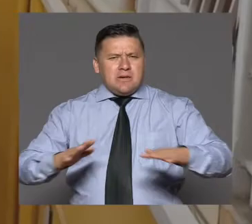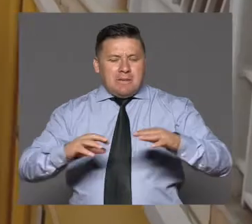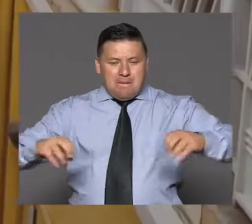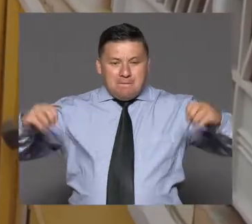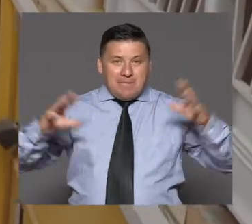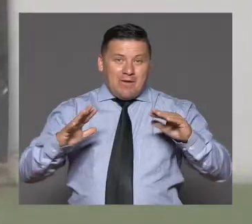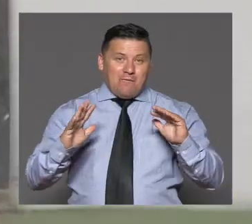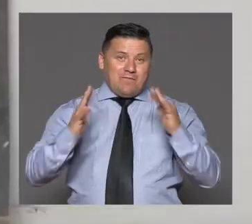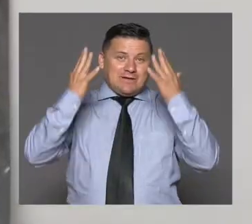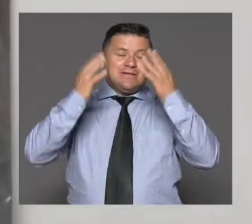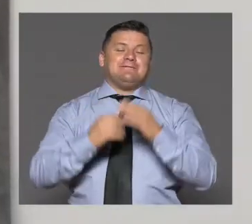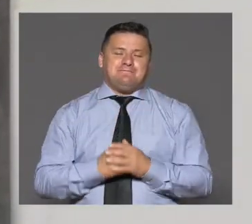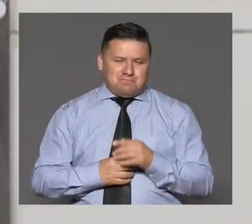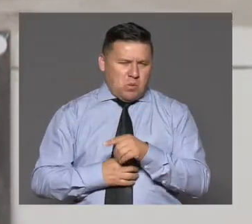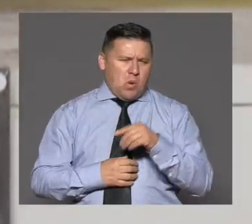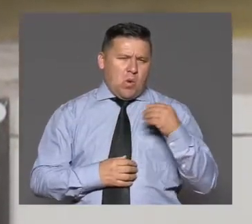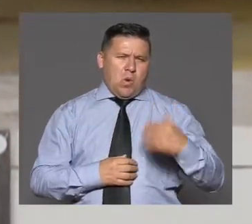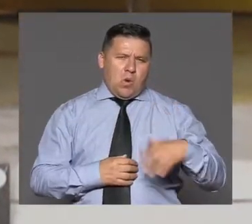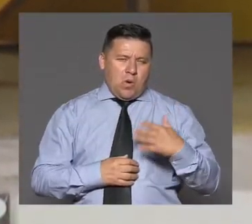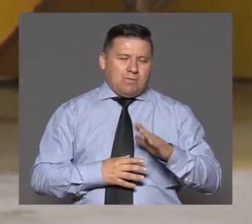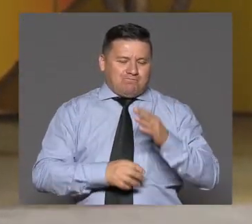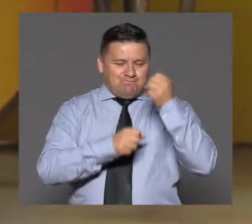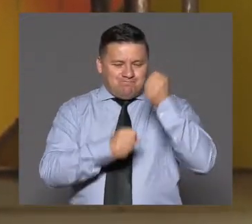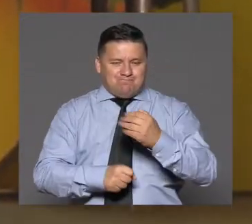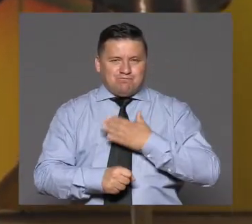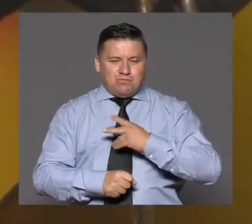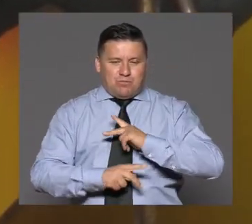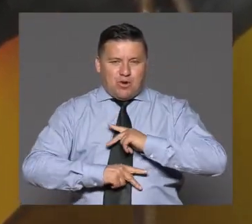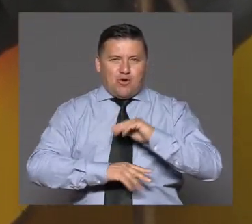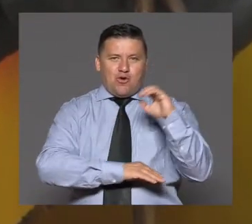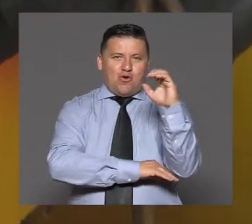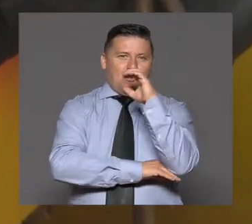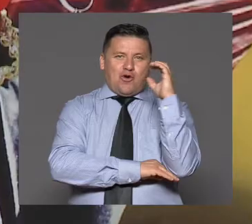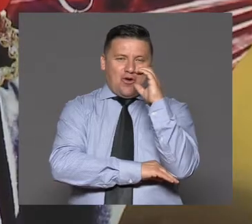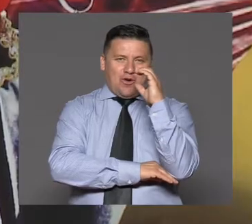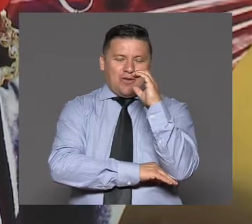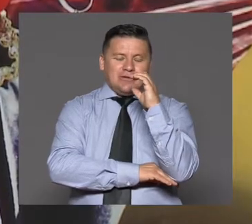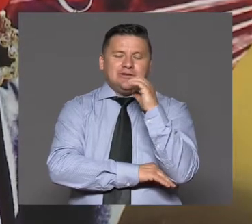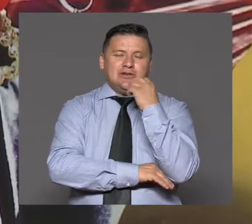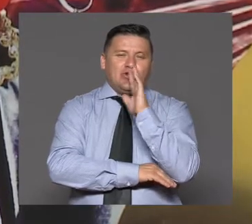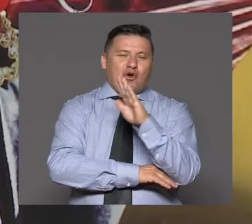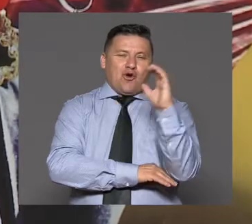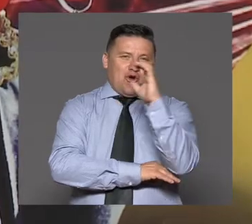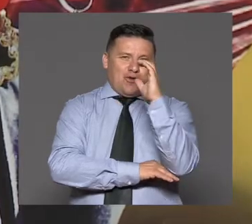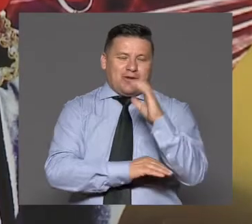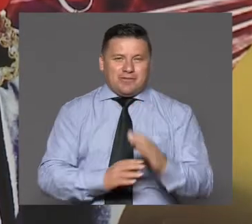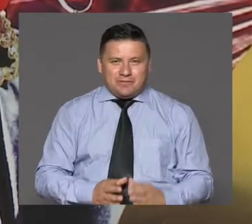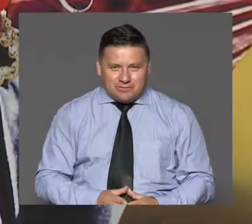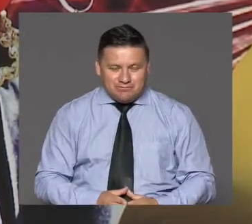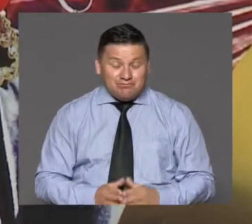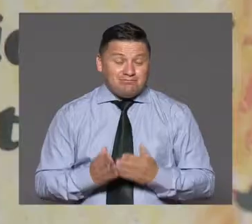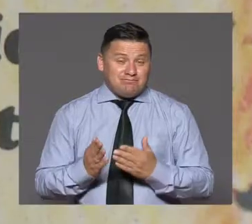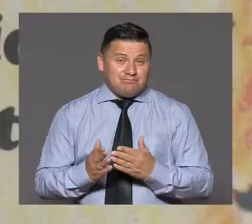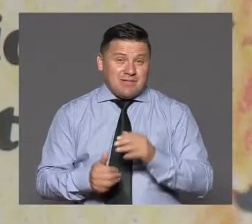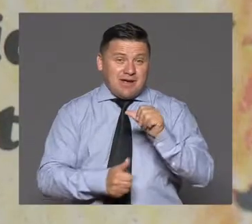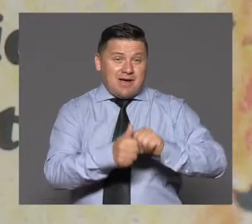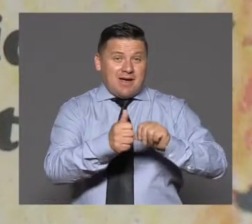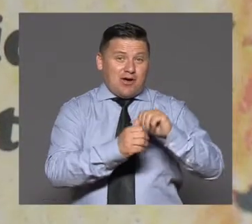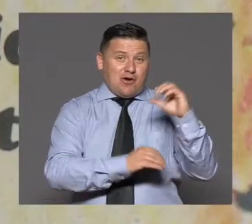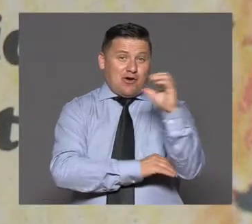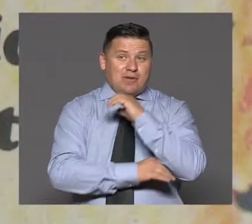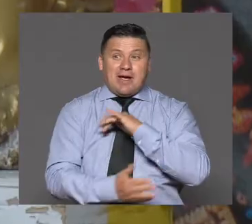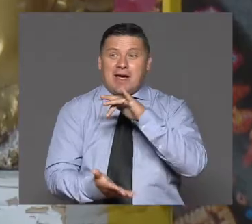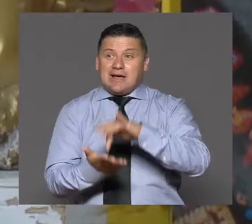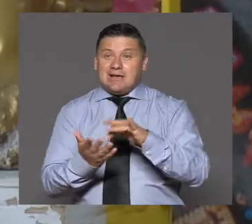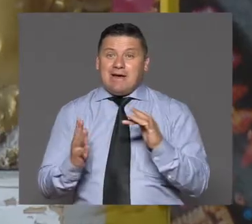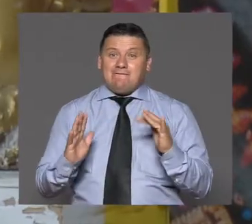magia de esta fiesta la han convertido en patrimonio cultural, oral e inmaterial de Colombia, por lo cual cada colombiano que asista